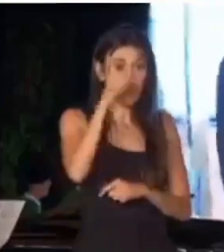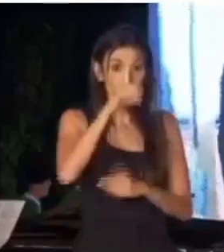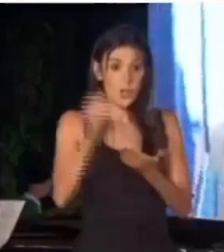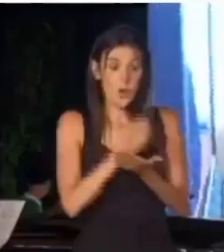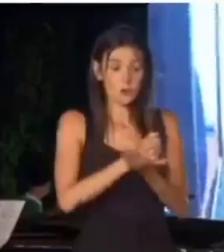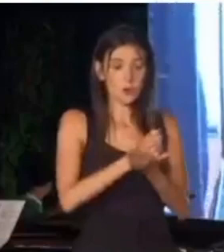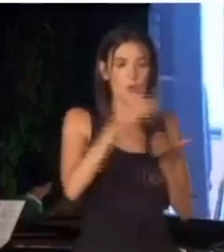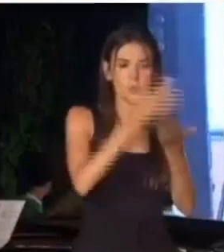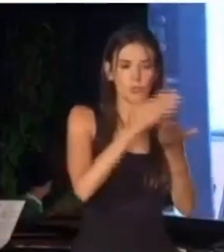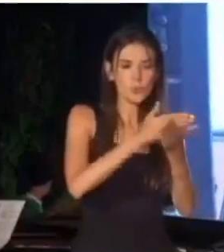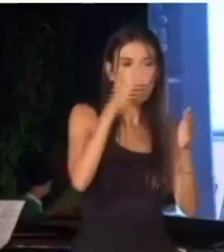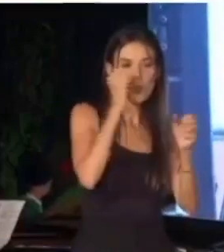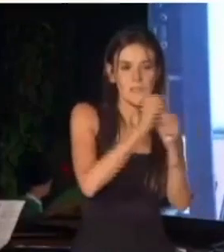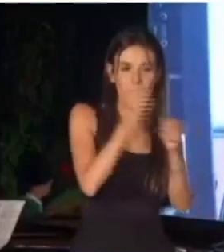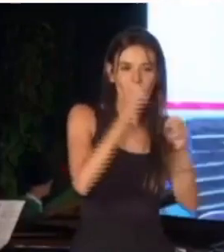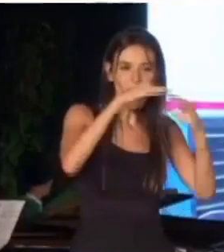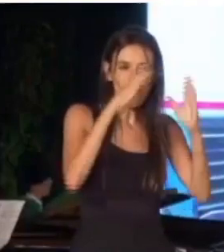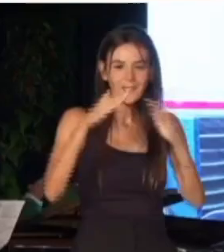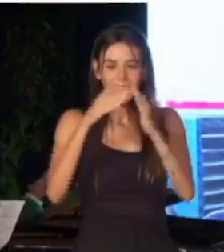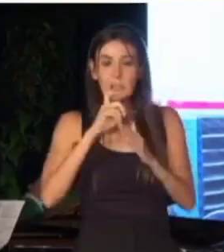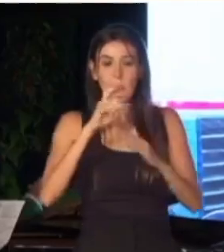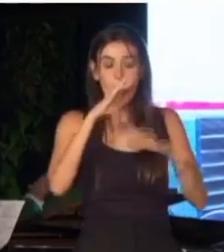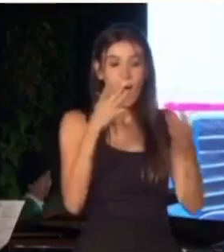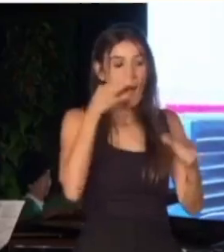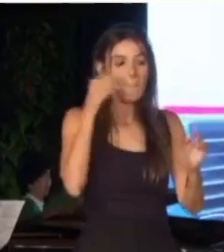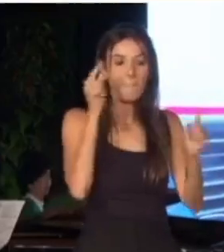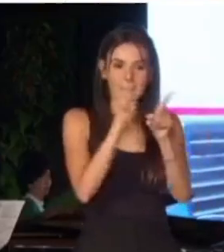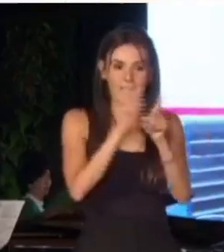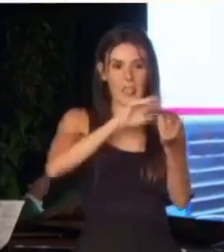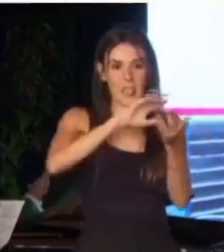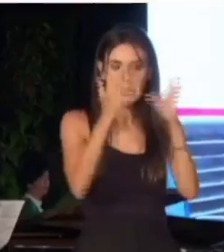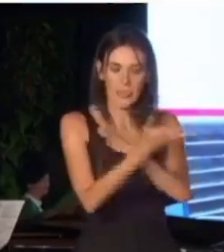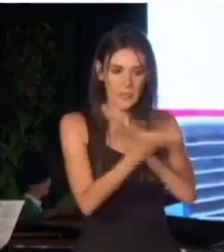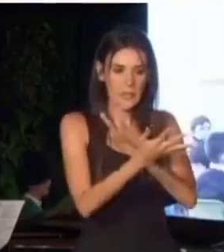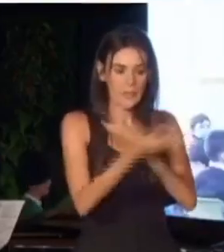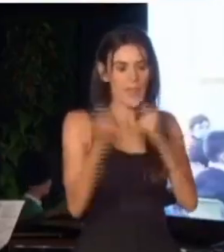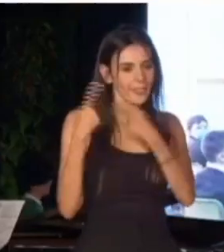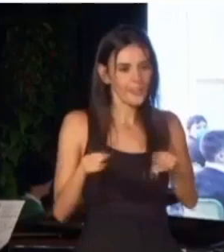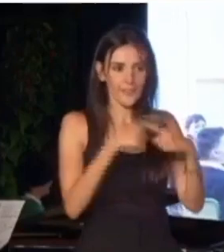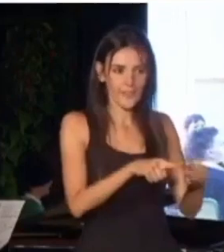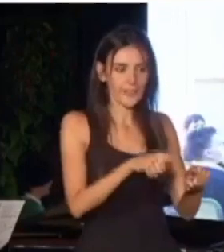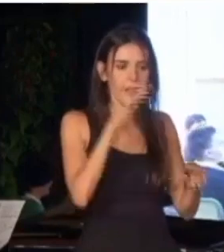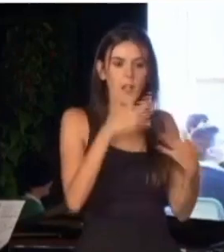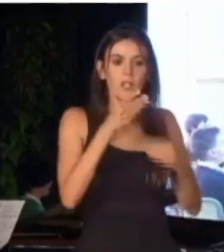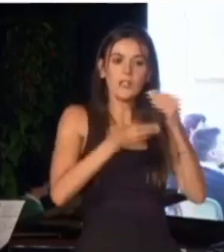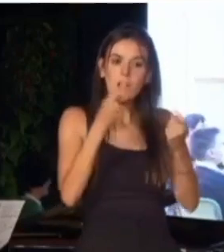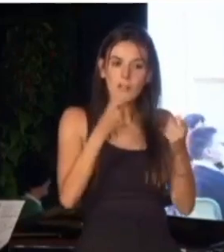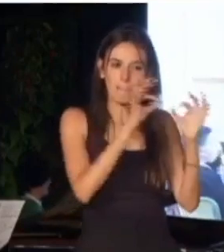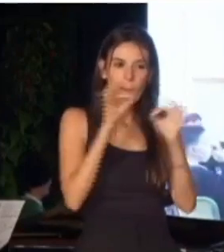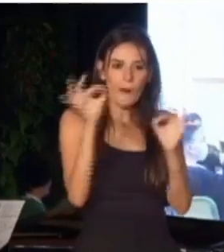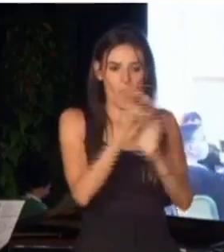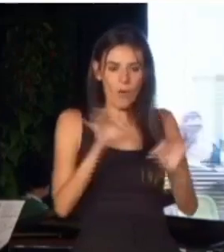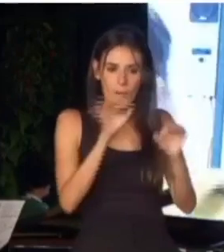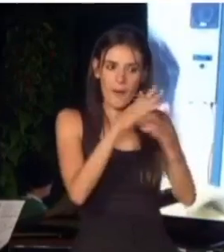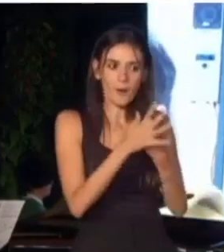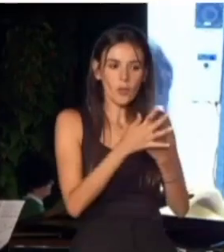pasaran a ejercer su magisterio de una manera presencial a una modalidad totalmente distinta, para la cual no se estaba preparado ni se